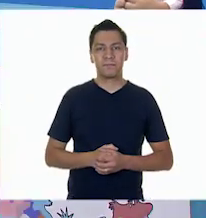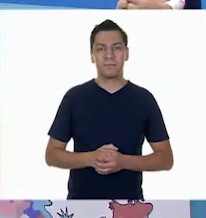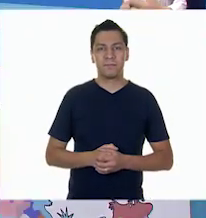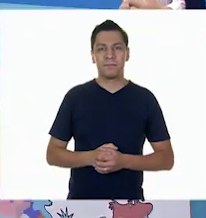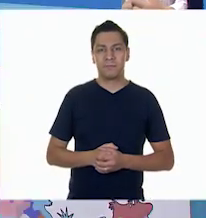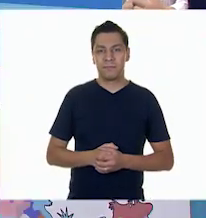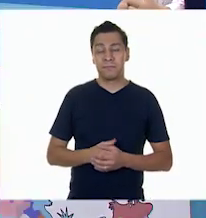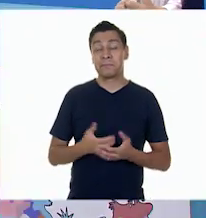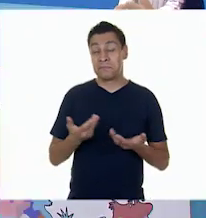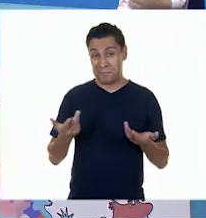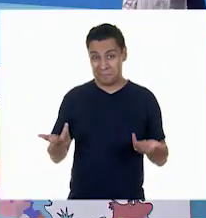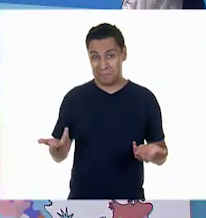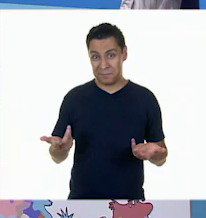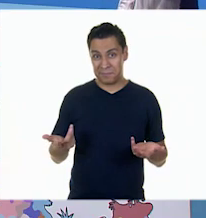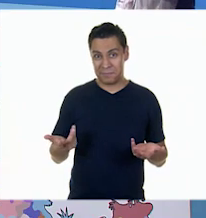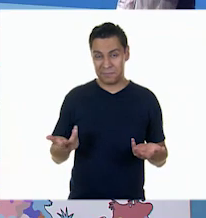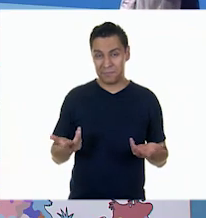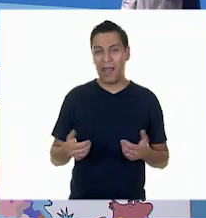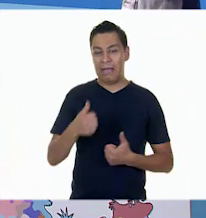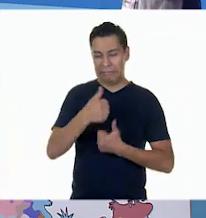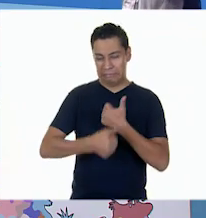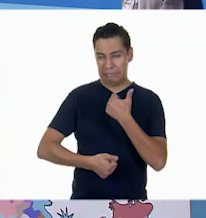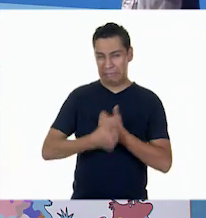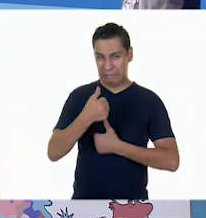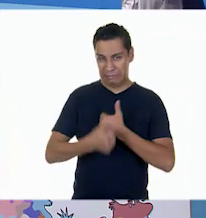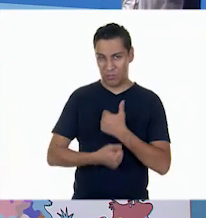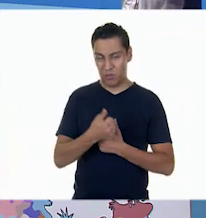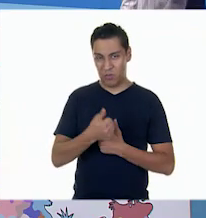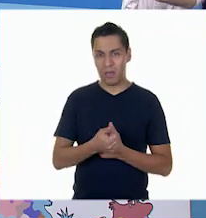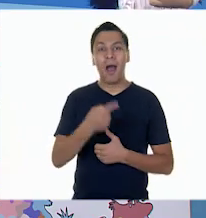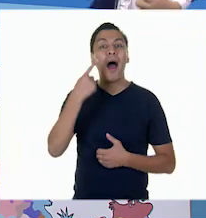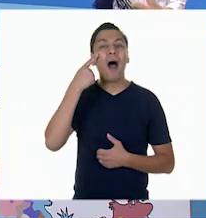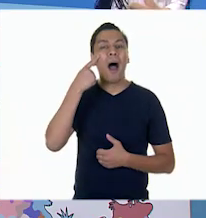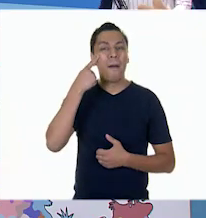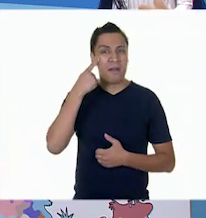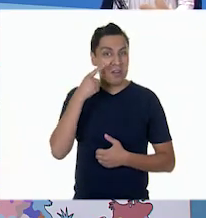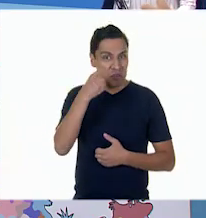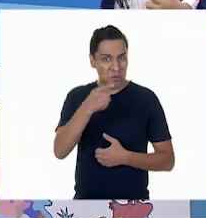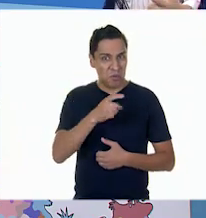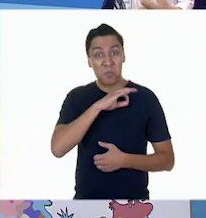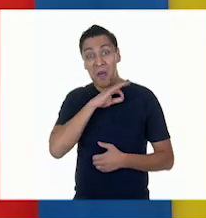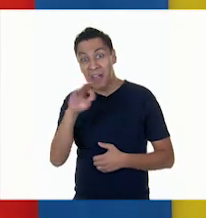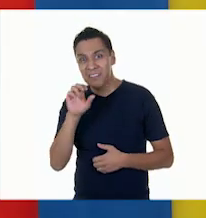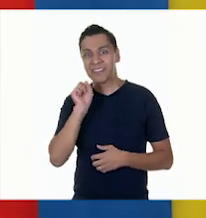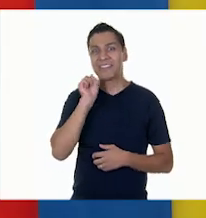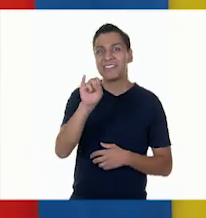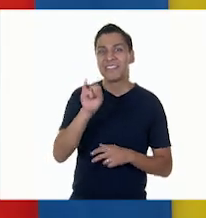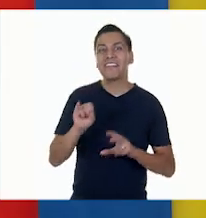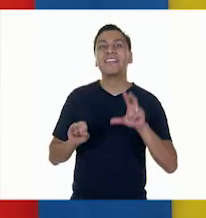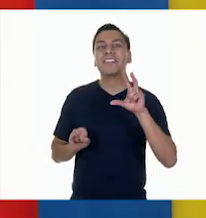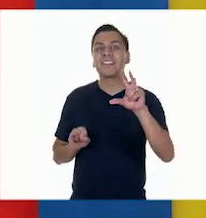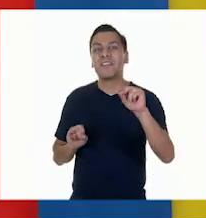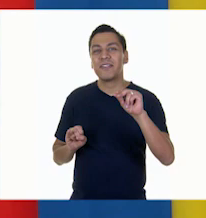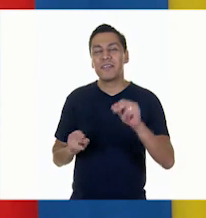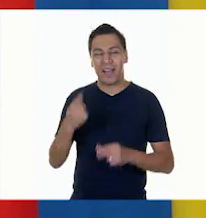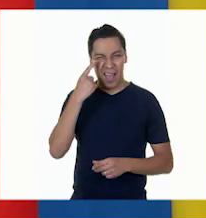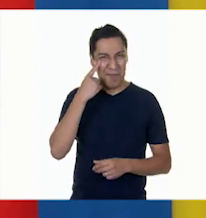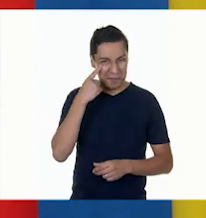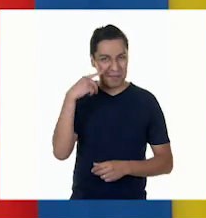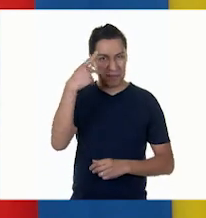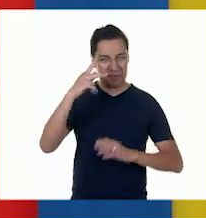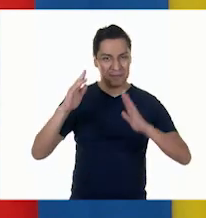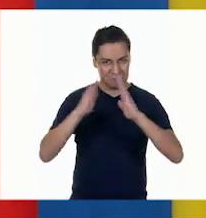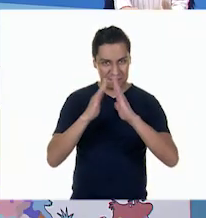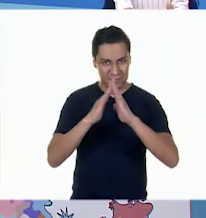después del dato interesante dejamos el reto del día de hoy para nuestros amigos y amigas allá en casa? Ah, pues nos parece muy bien,